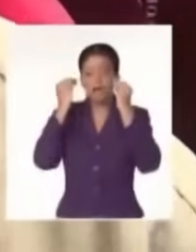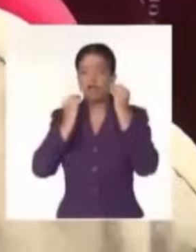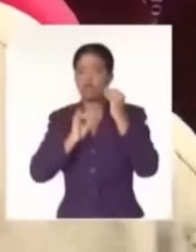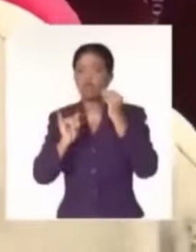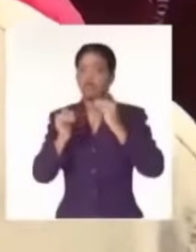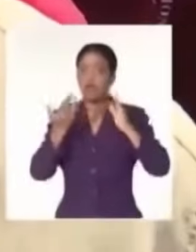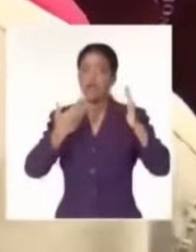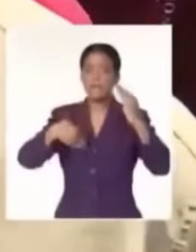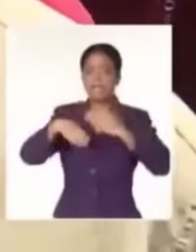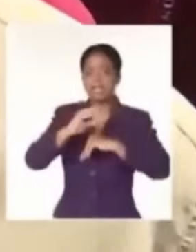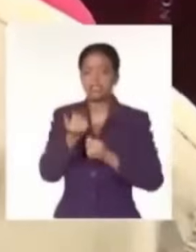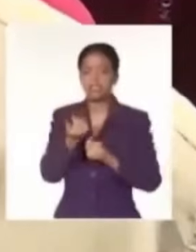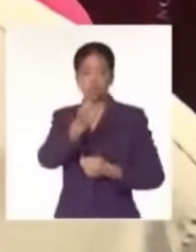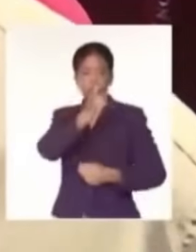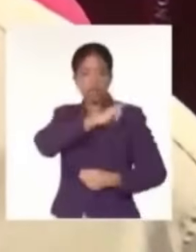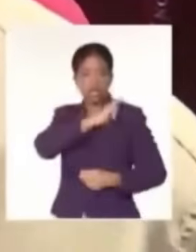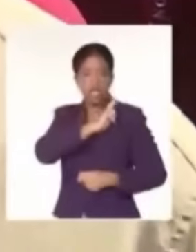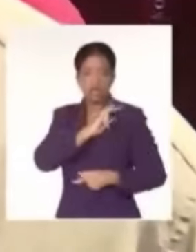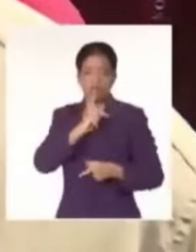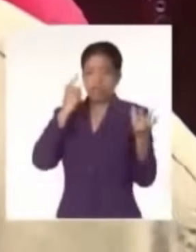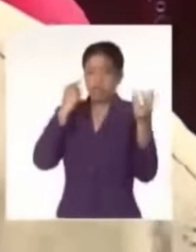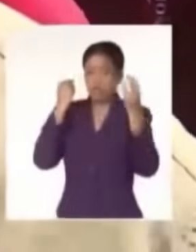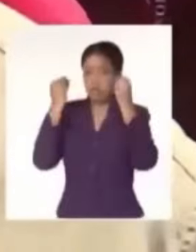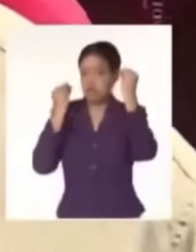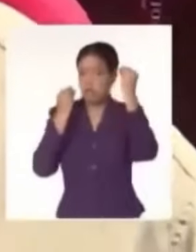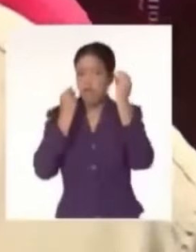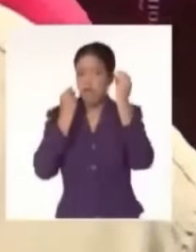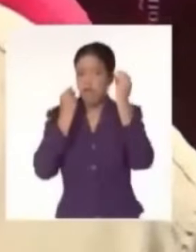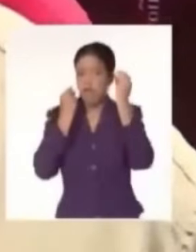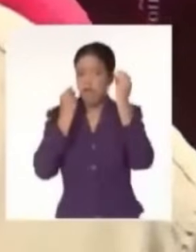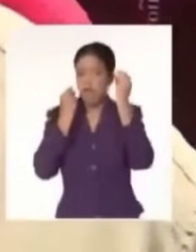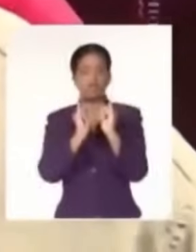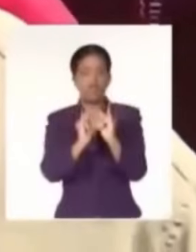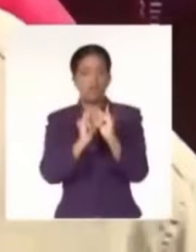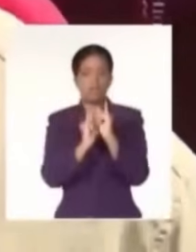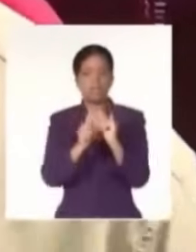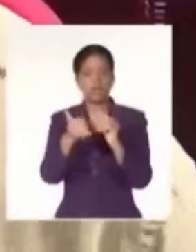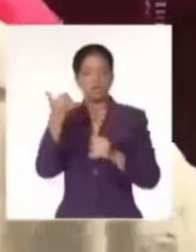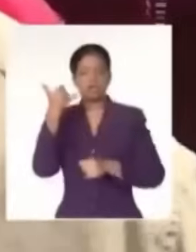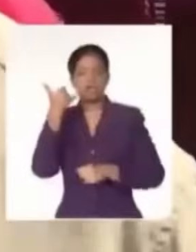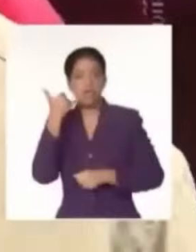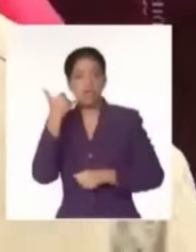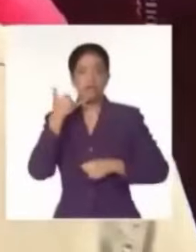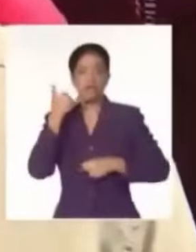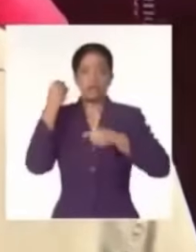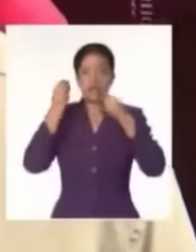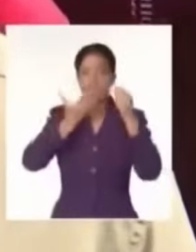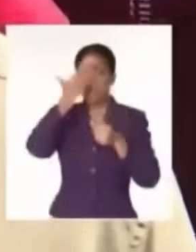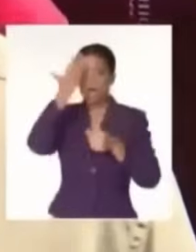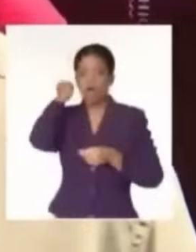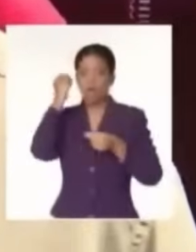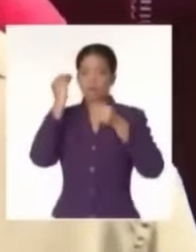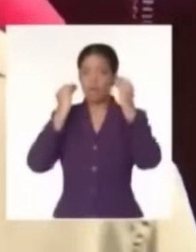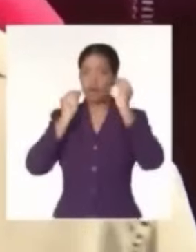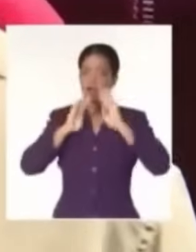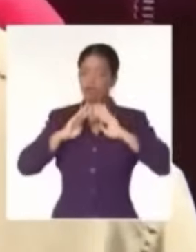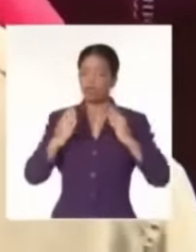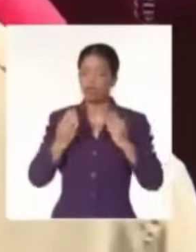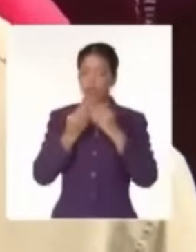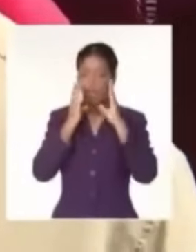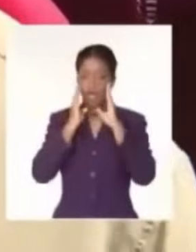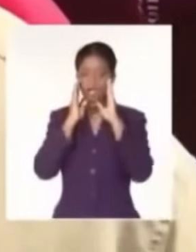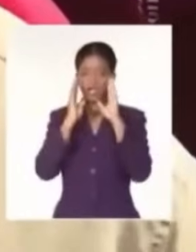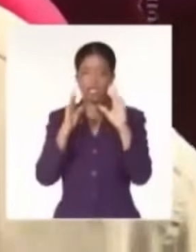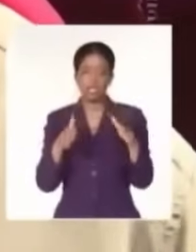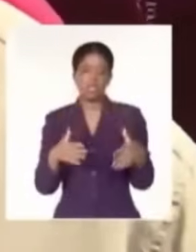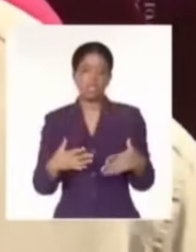Machado todo la la información que hemos tenido la preocupación del general de ejército de todos en función de saber lo que está pasando